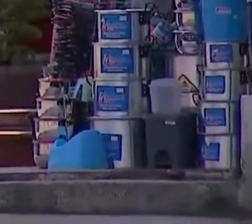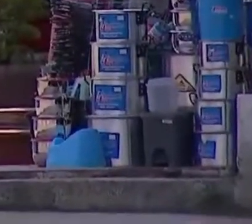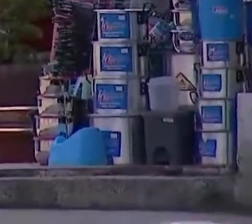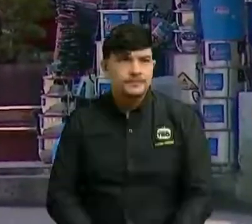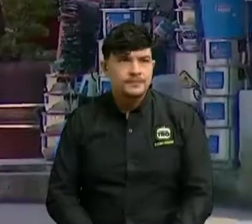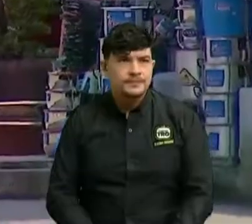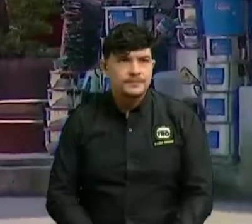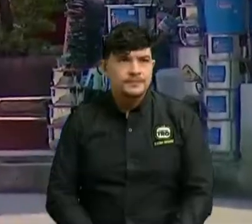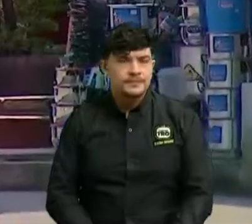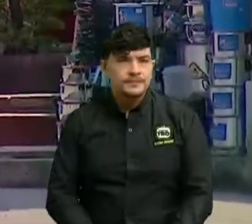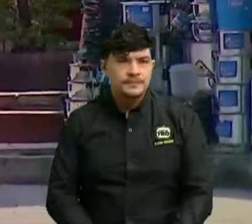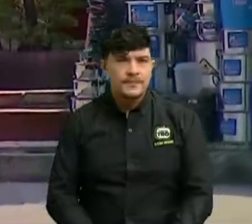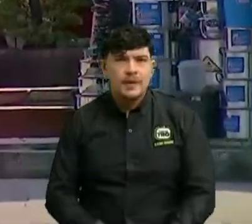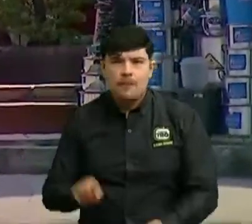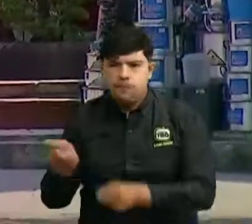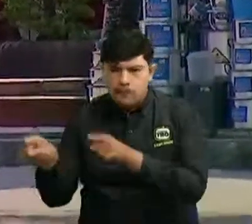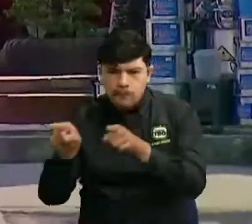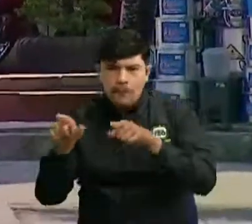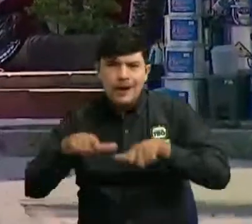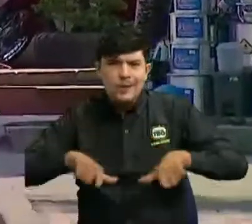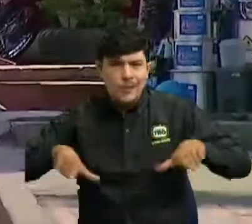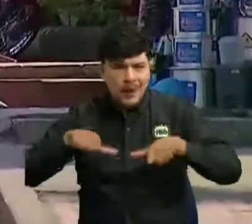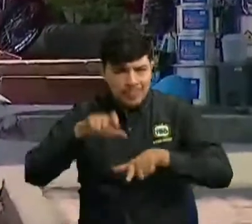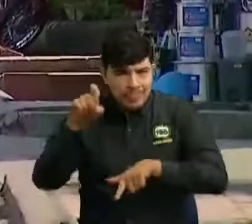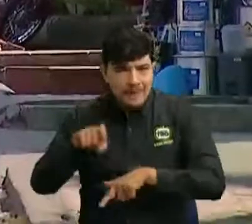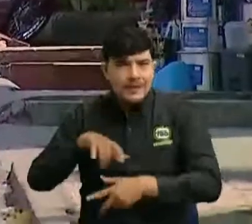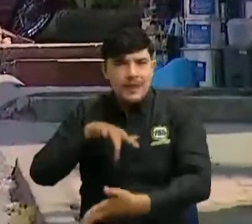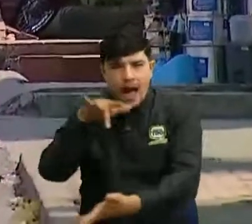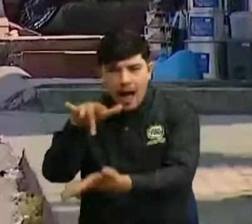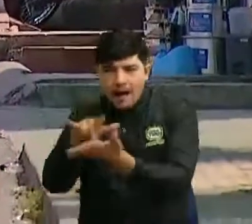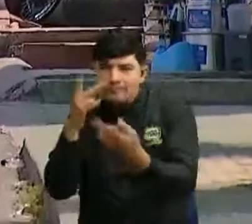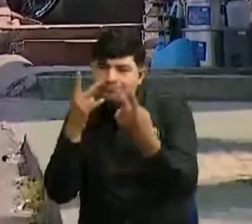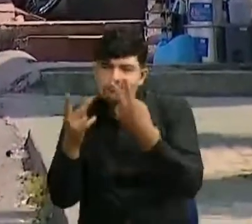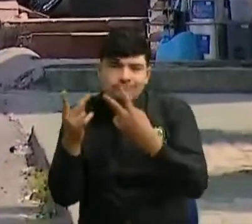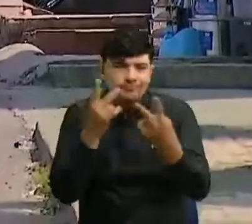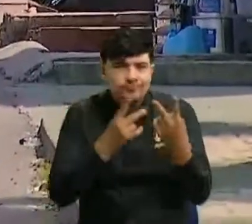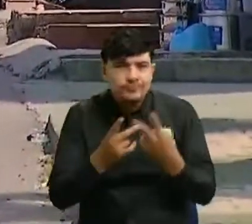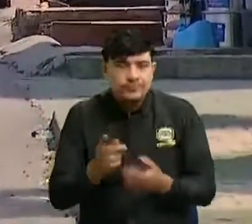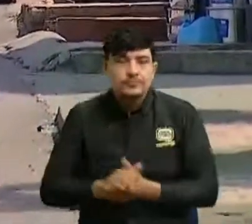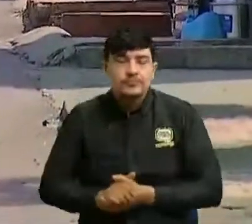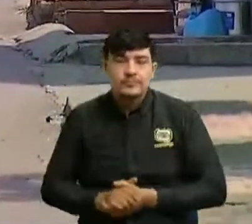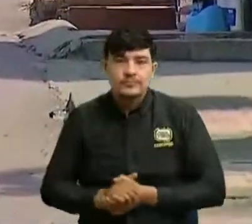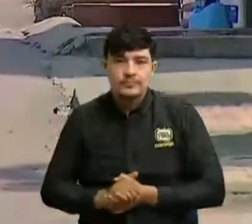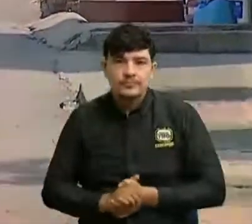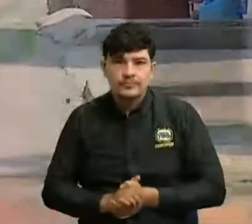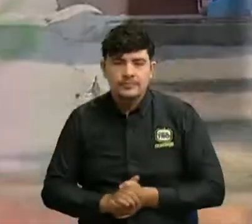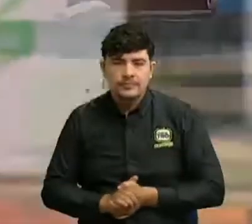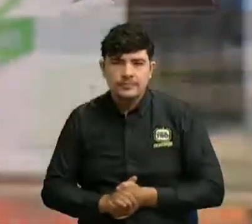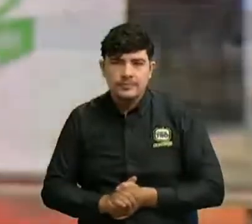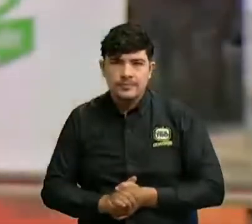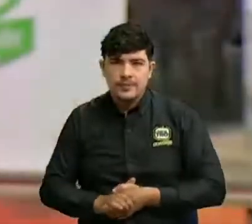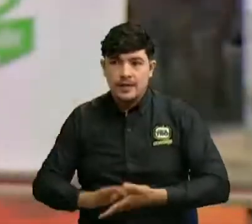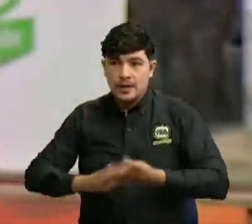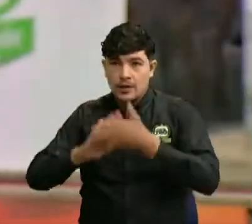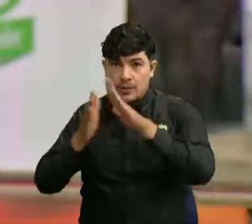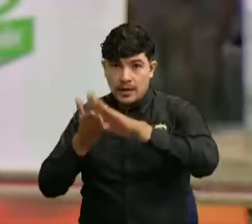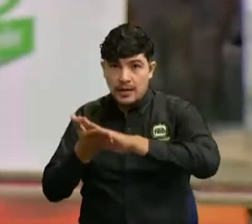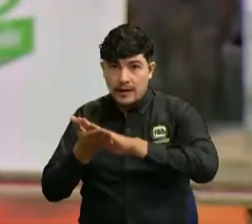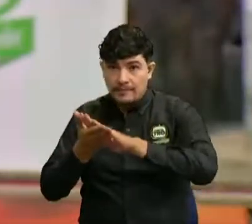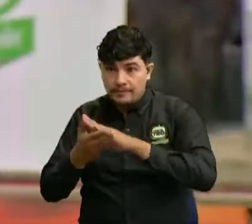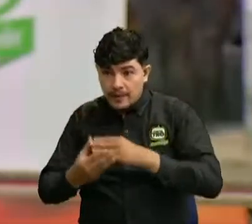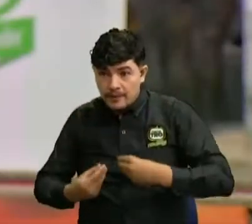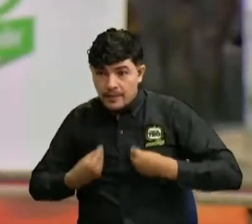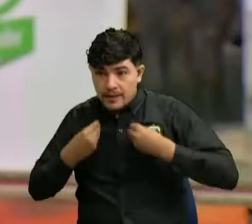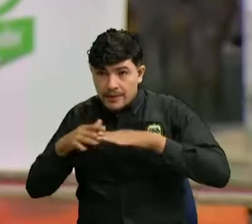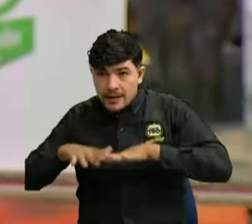Continuamos informando y estamos con la comunidad. Un buen porcentaje de la población que reside en la Ciudadela La Libertad hace